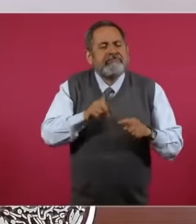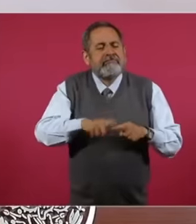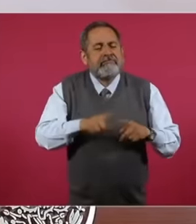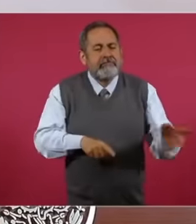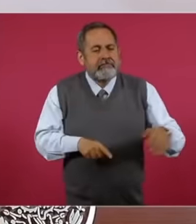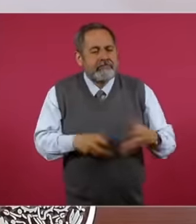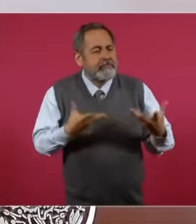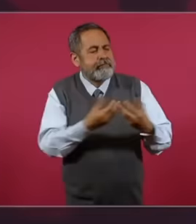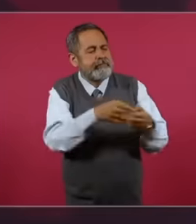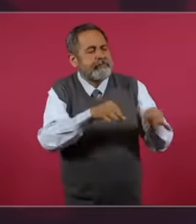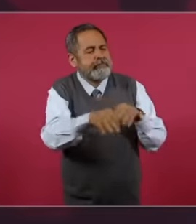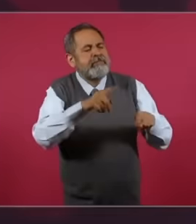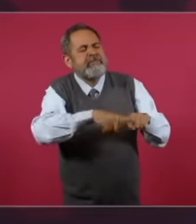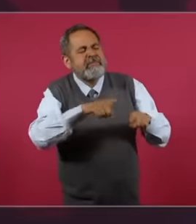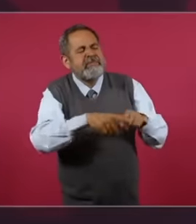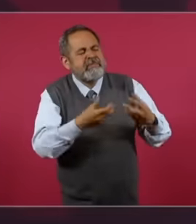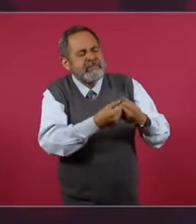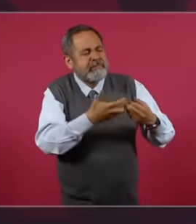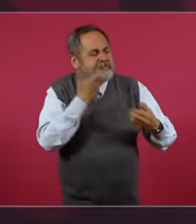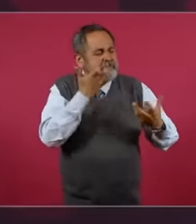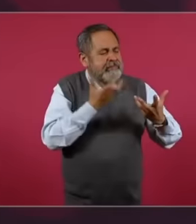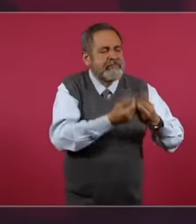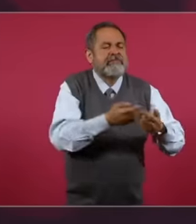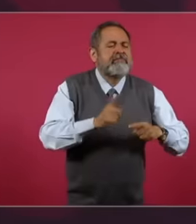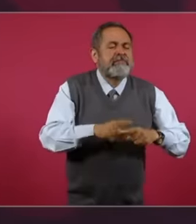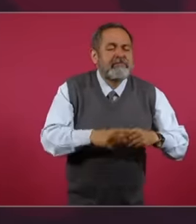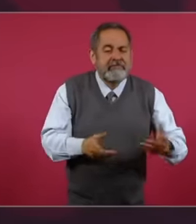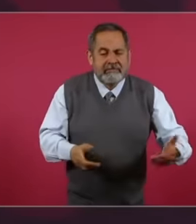¿Con quién trabajan?